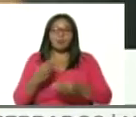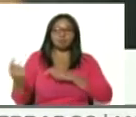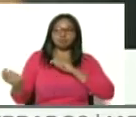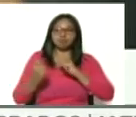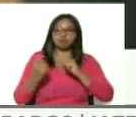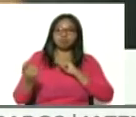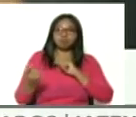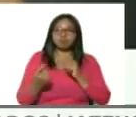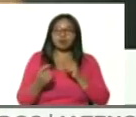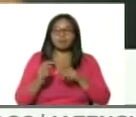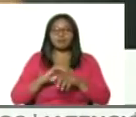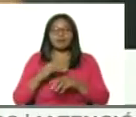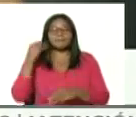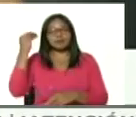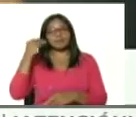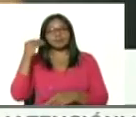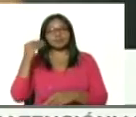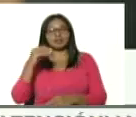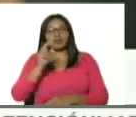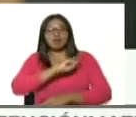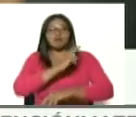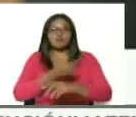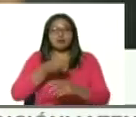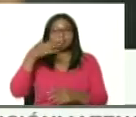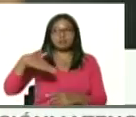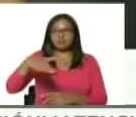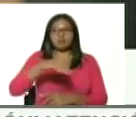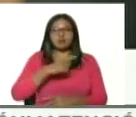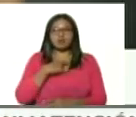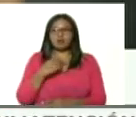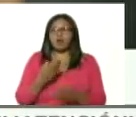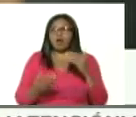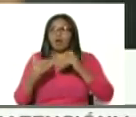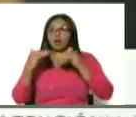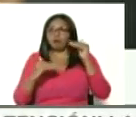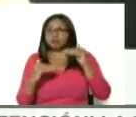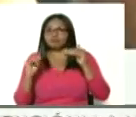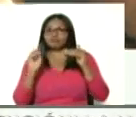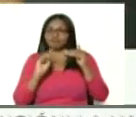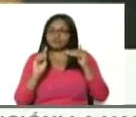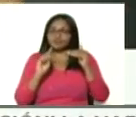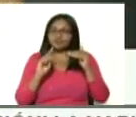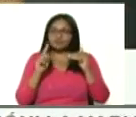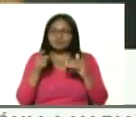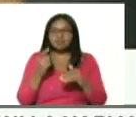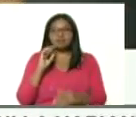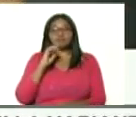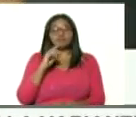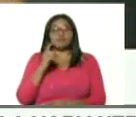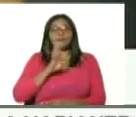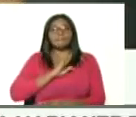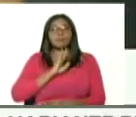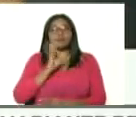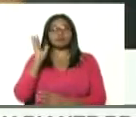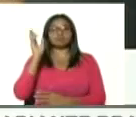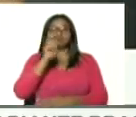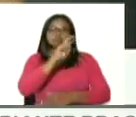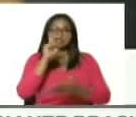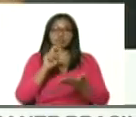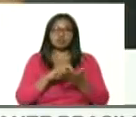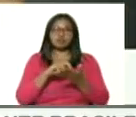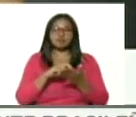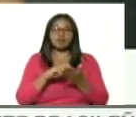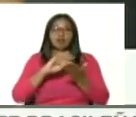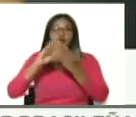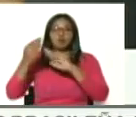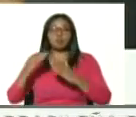es creyendo que los poderes públicos es un paralelismo. No es ningún paralelo. Si tú tienes un parlamento nacional, tú tienes que tener en la comuna un